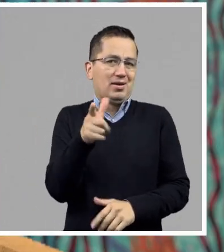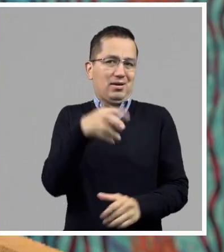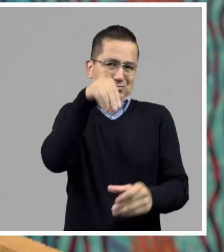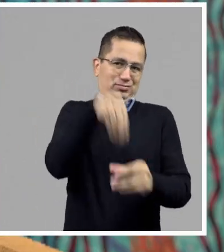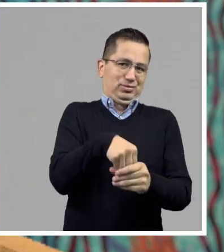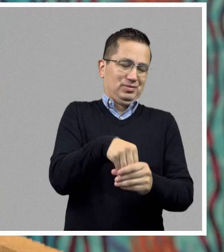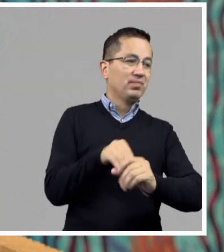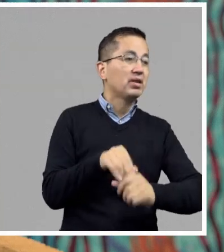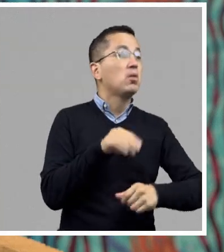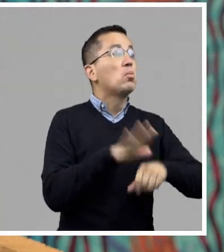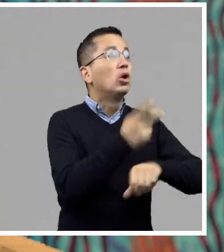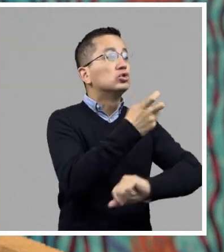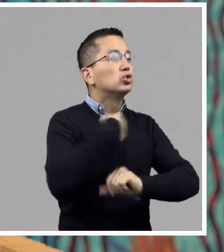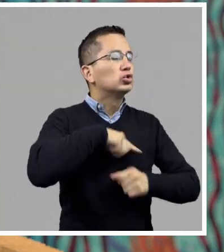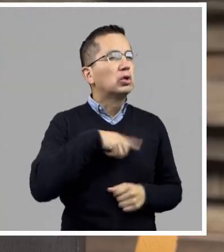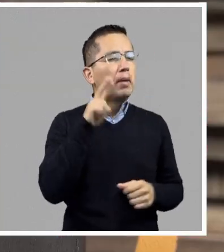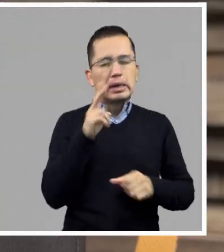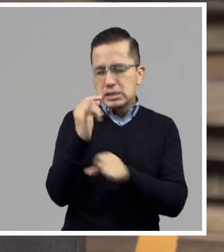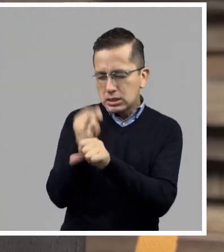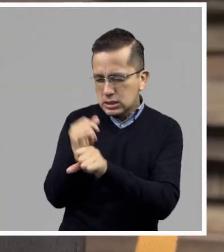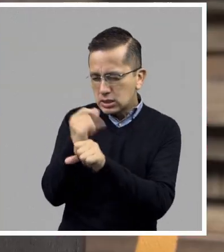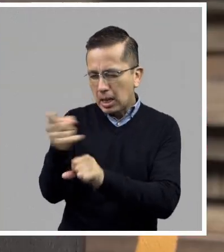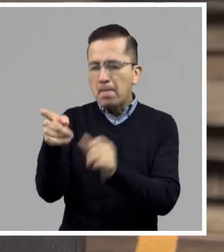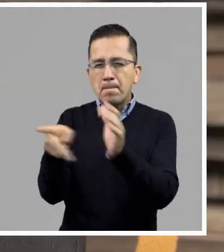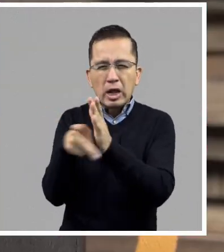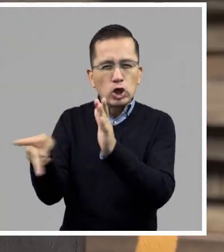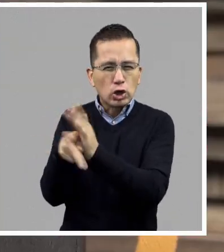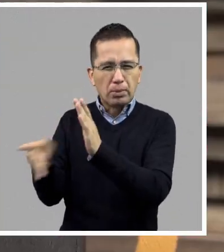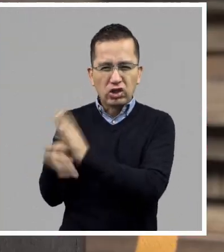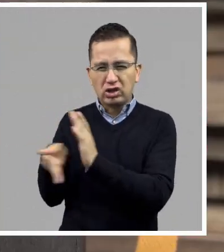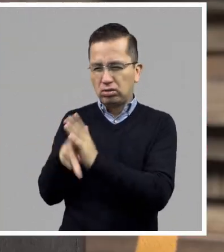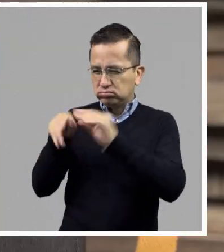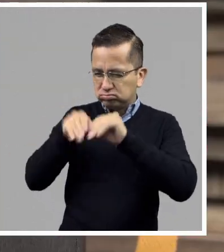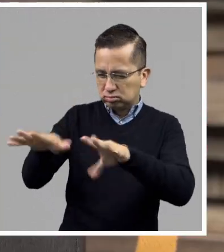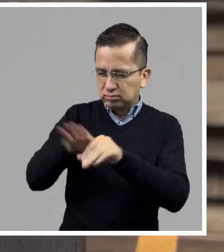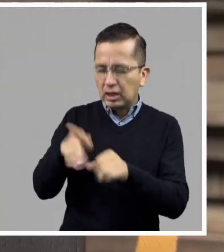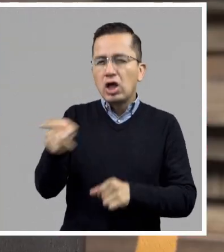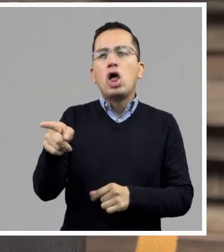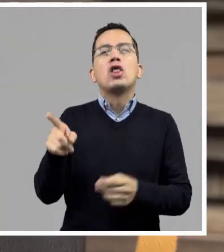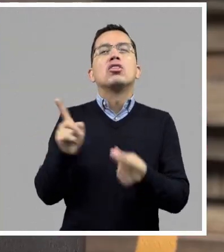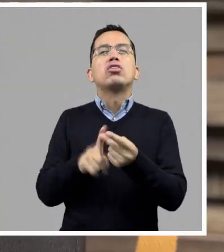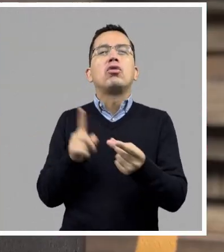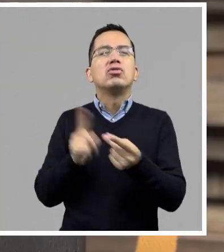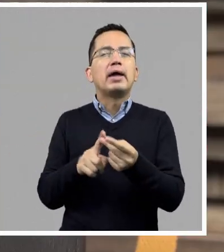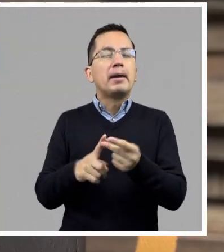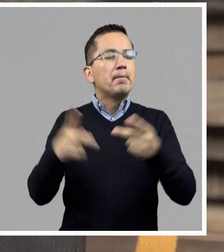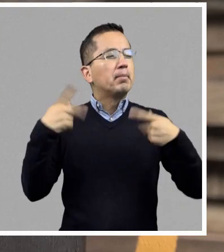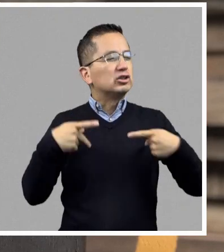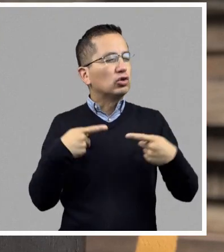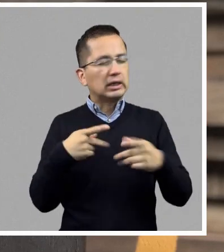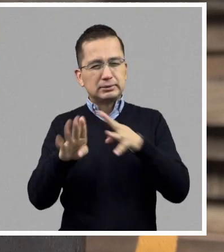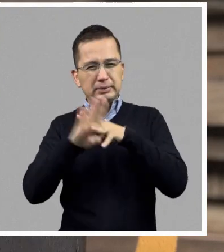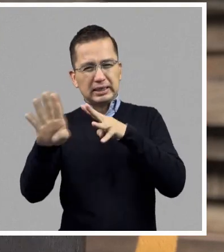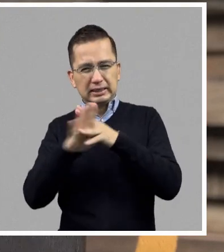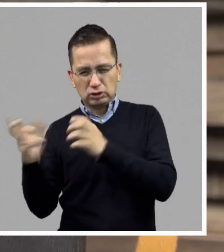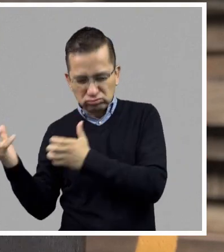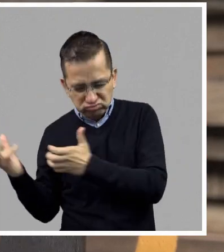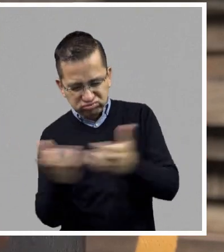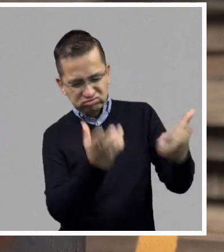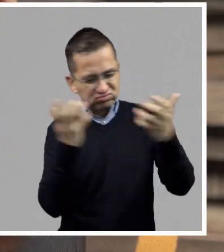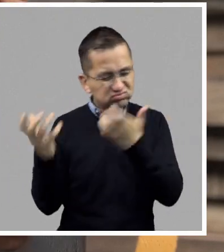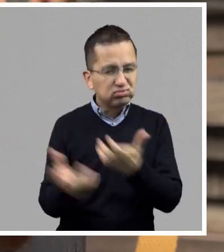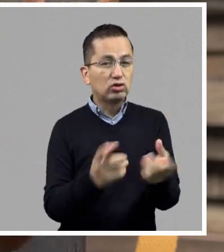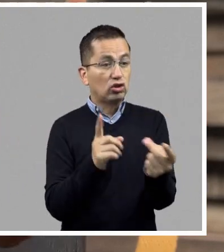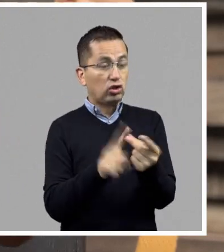distinto tipo para ver por dónde es que más o menos a la hora de hacer este mapa estaba pasando la gente al final la idea era demostrar que